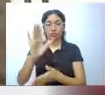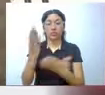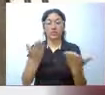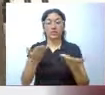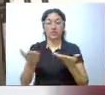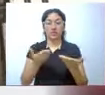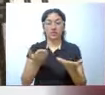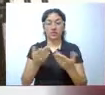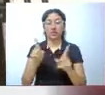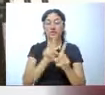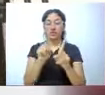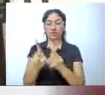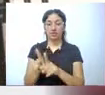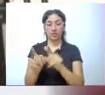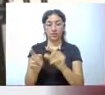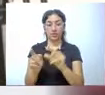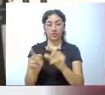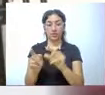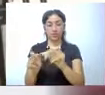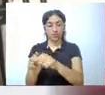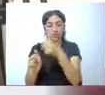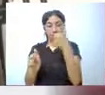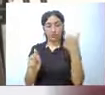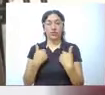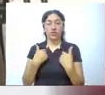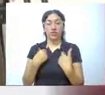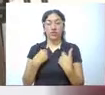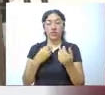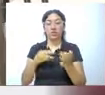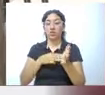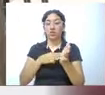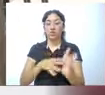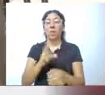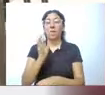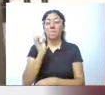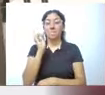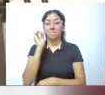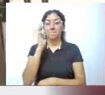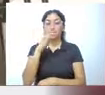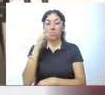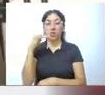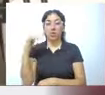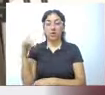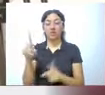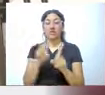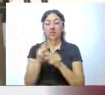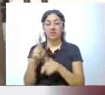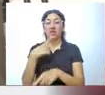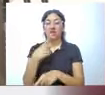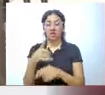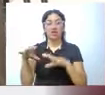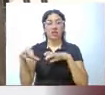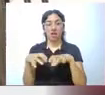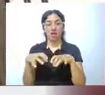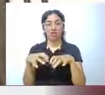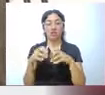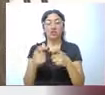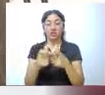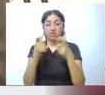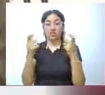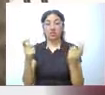Metropolitano de transitan los ónuleos morados también están amenazando en hacerlo o sea hay serios problemas